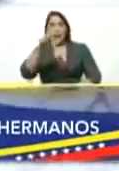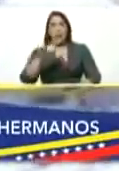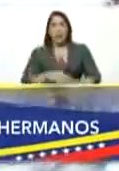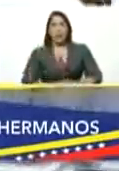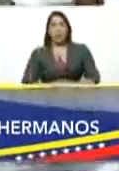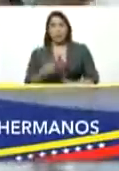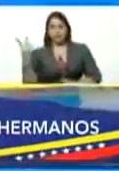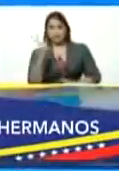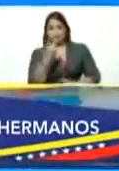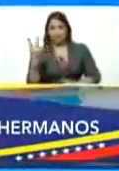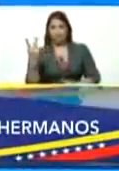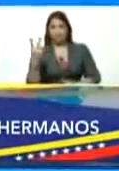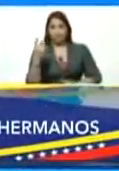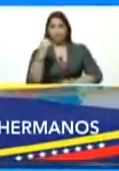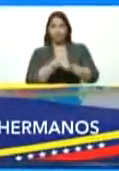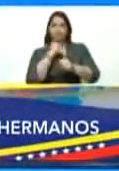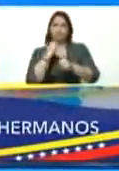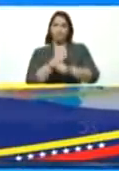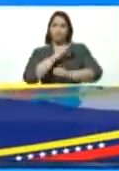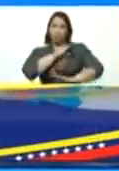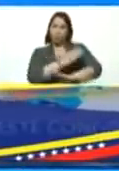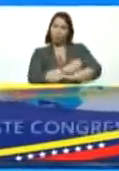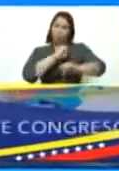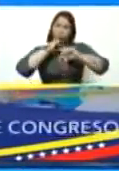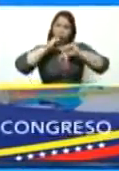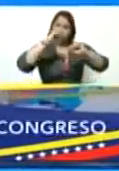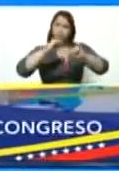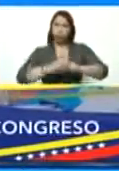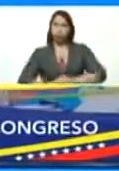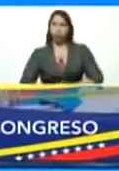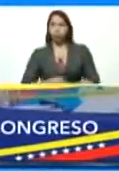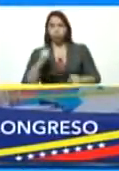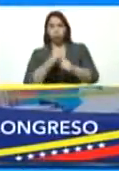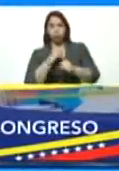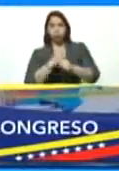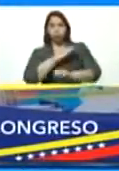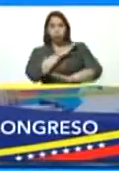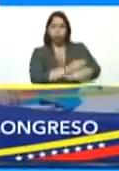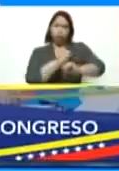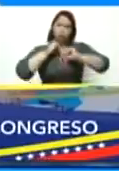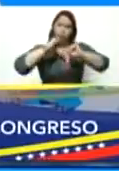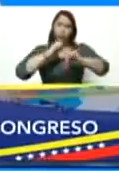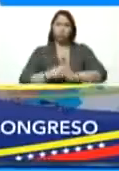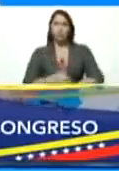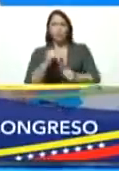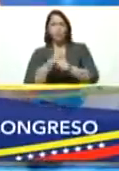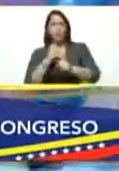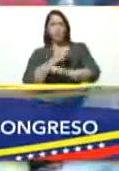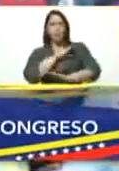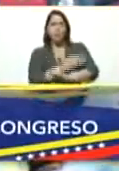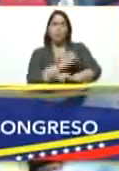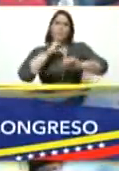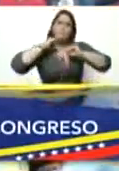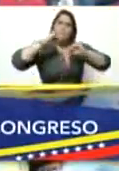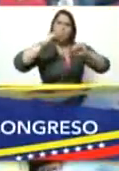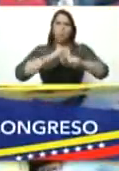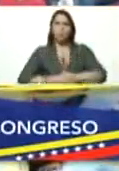trabajadores al poder trabajadores al poder trabajadores al poder trabajadores